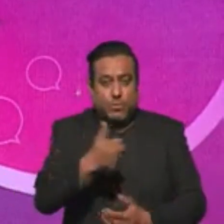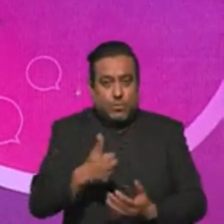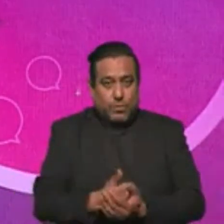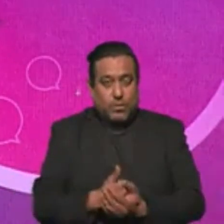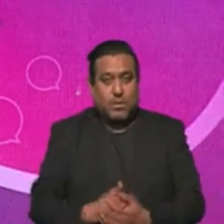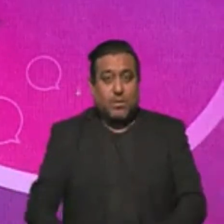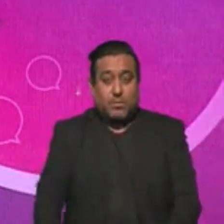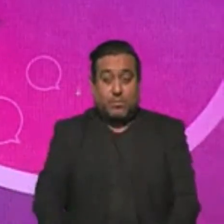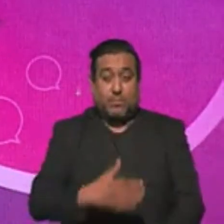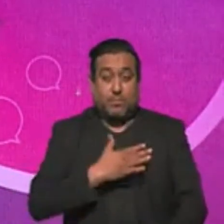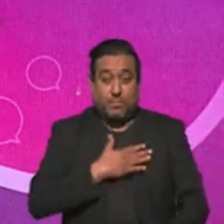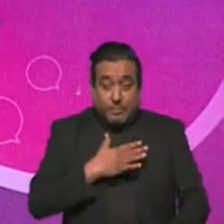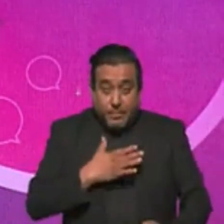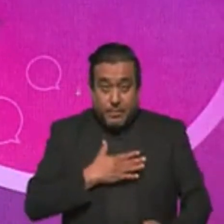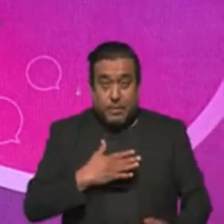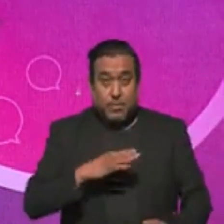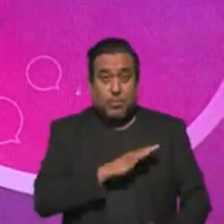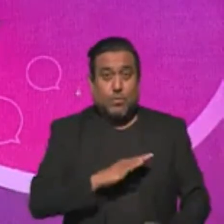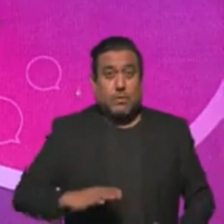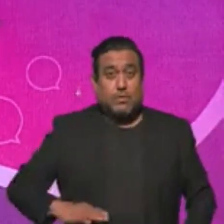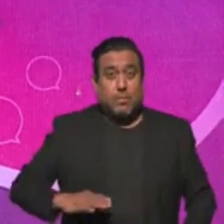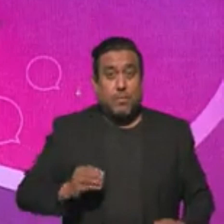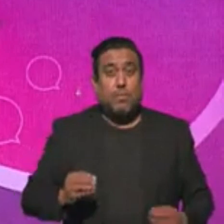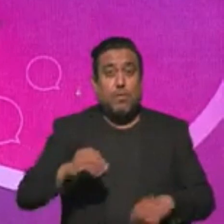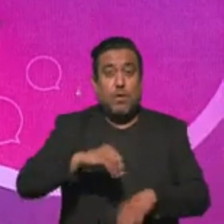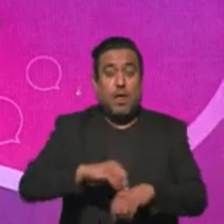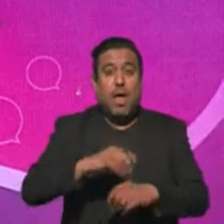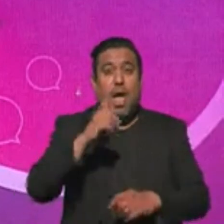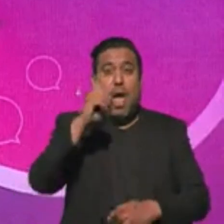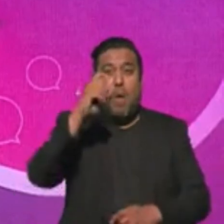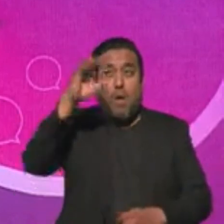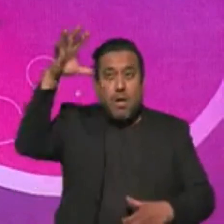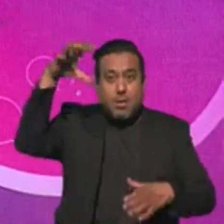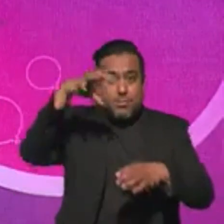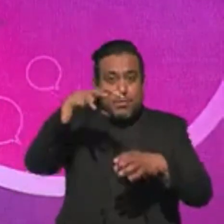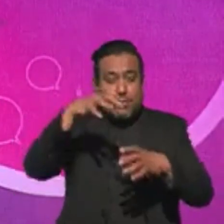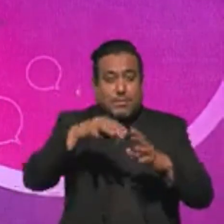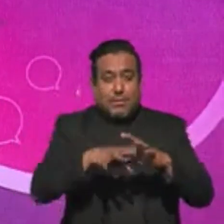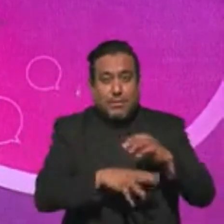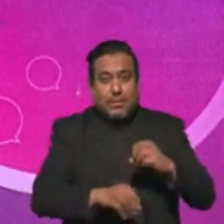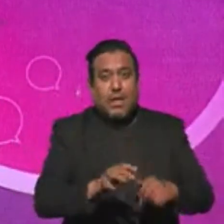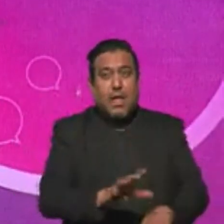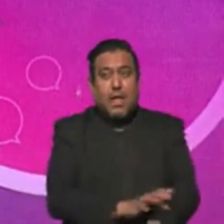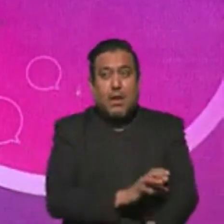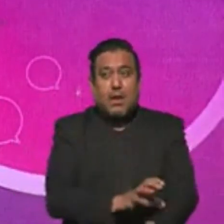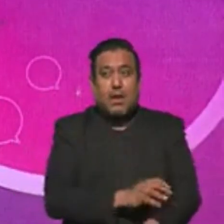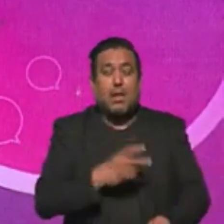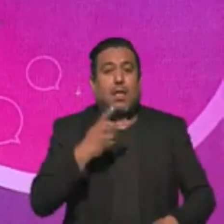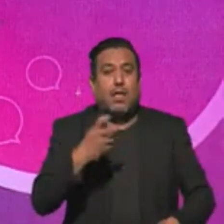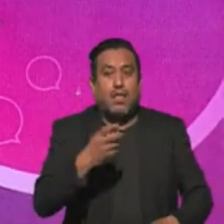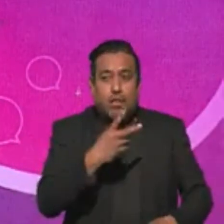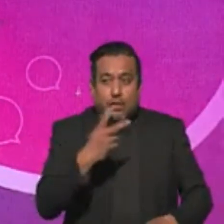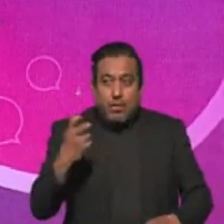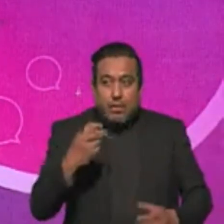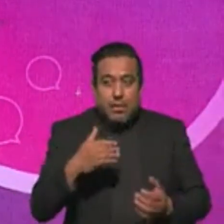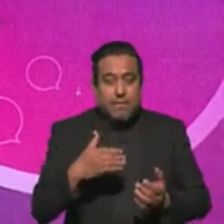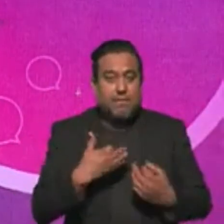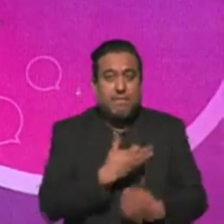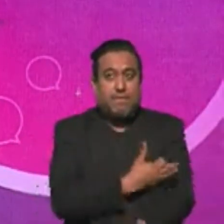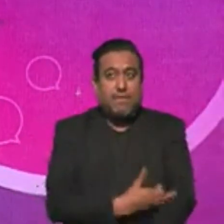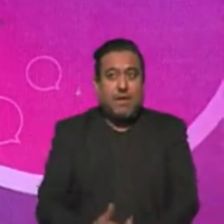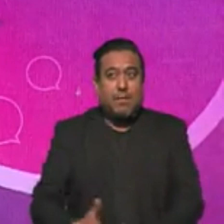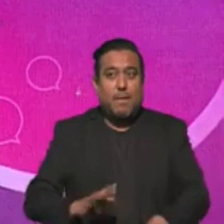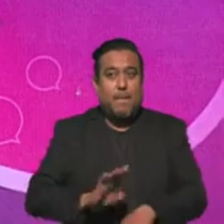municipio que más calentadores solares ha instalado más de 10,200 familias han sido